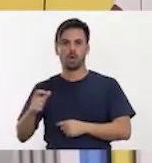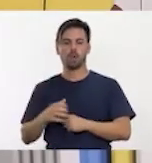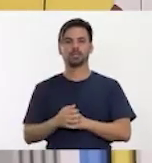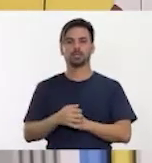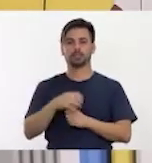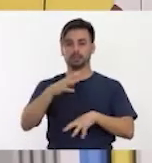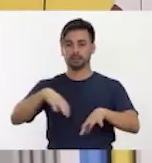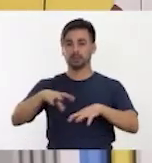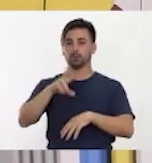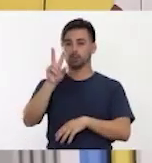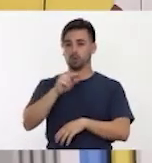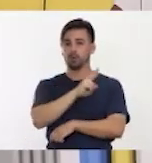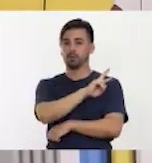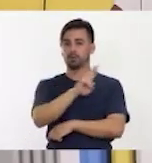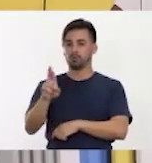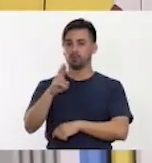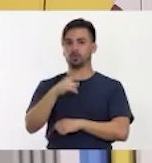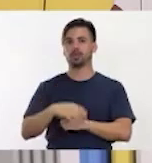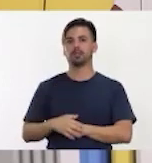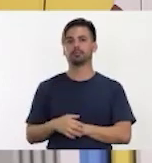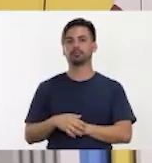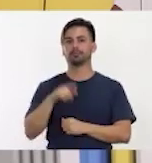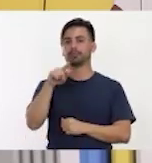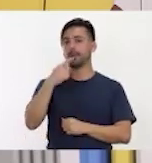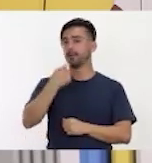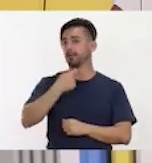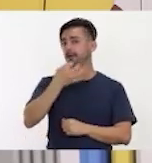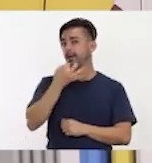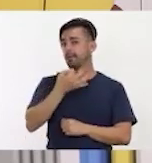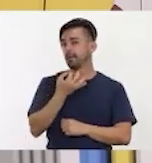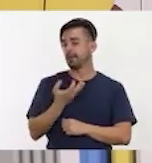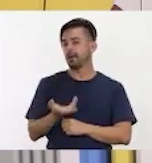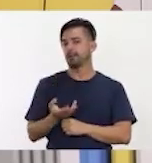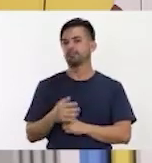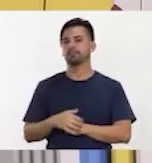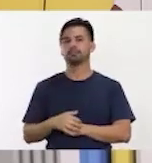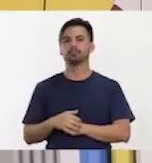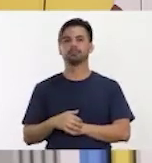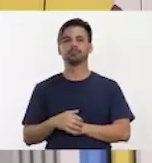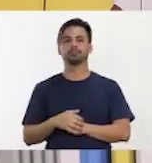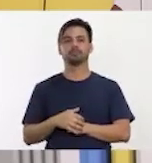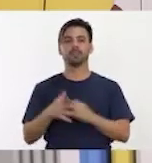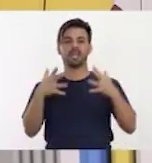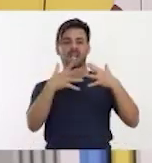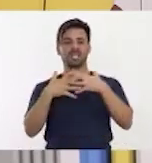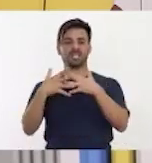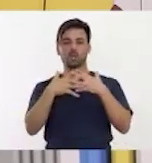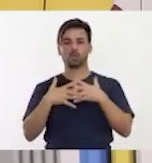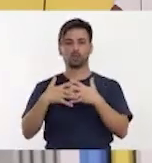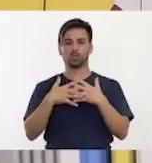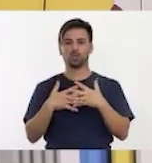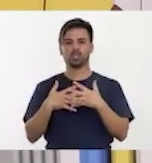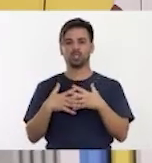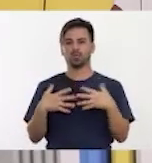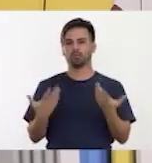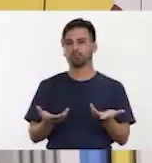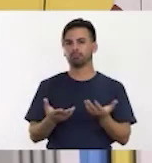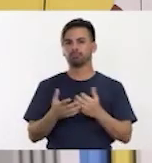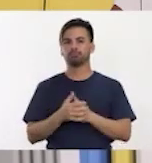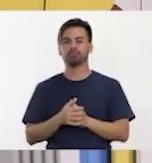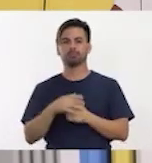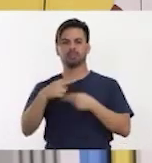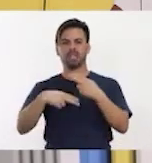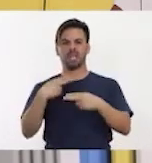Ustedes deben referirse, en este caso, a las maniobras norteamericanas para impedir que esta